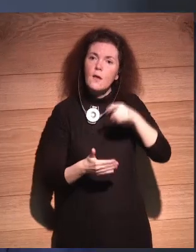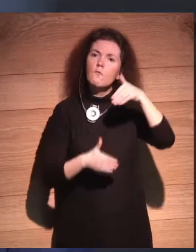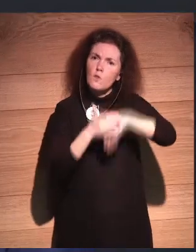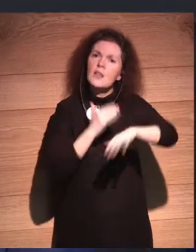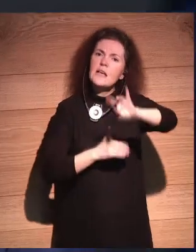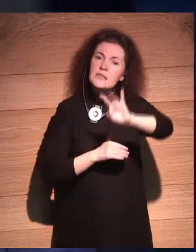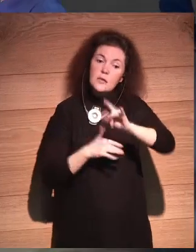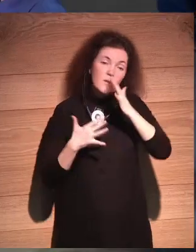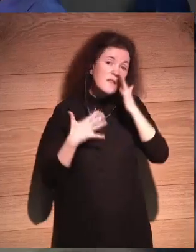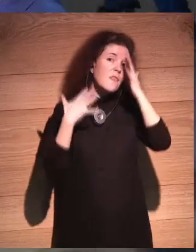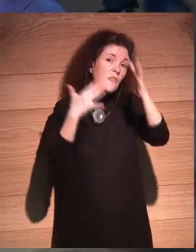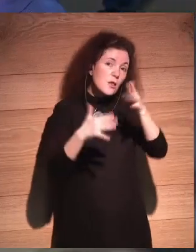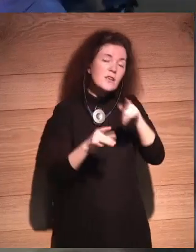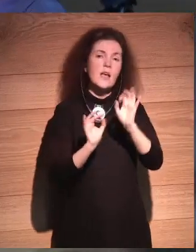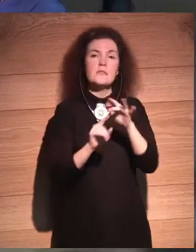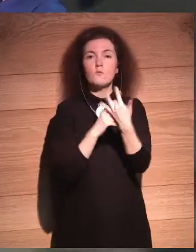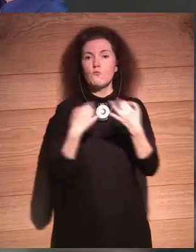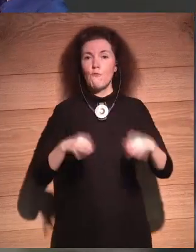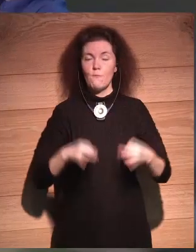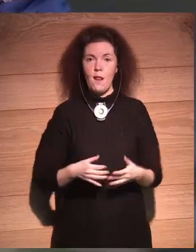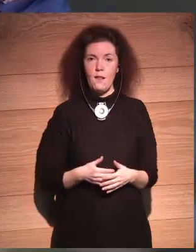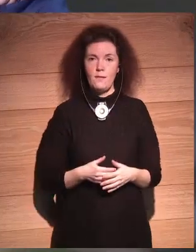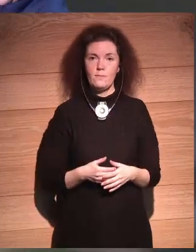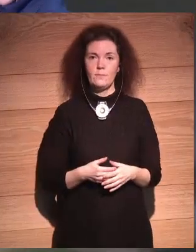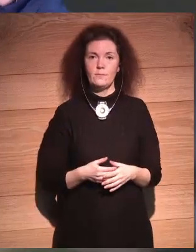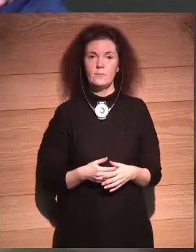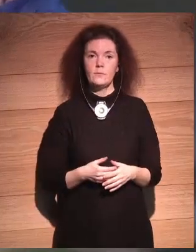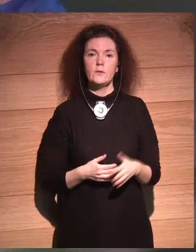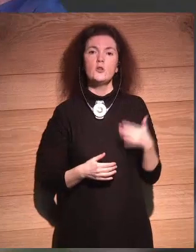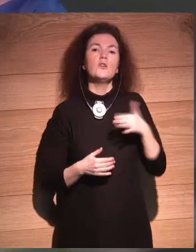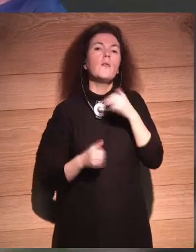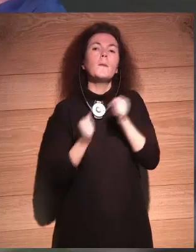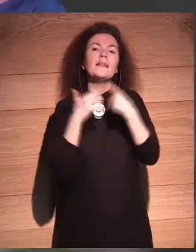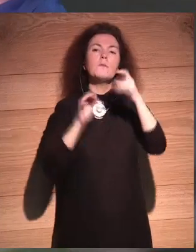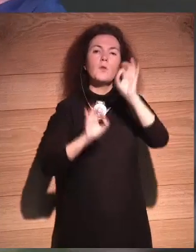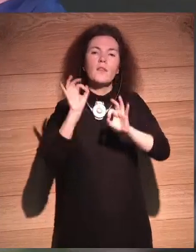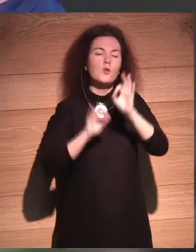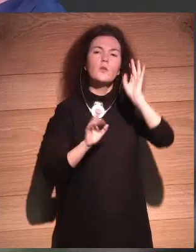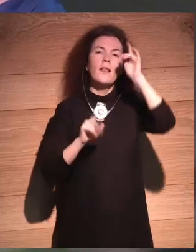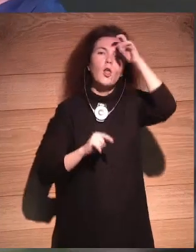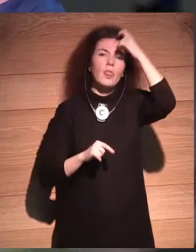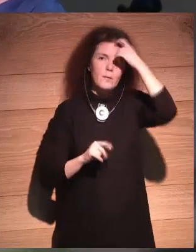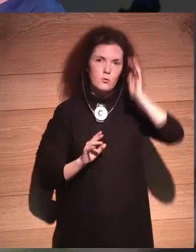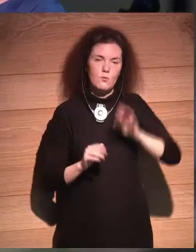Y en 10 años esto será lo normal. No me refiero al 26%, sino al concepto.